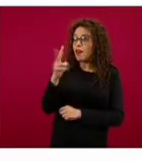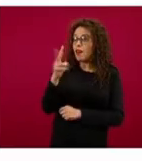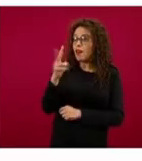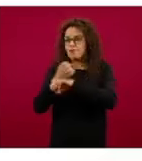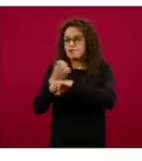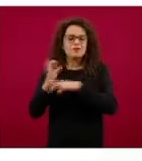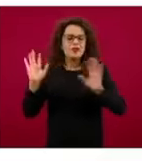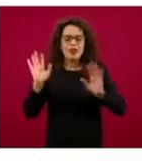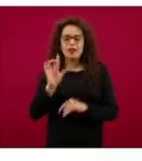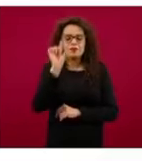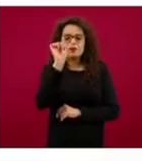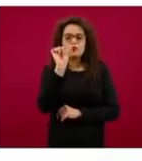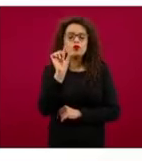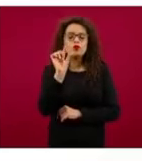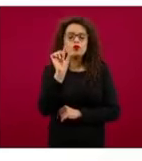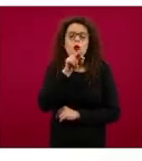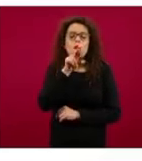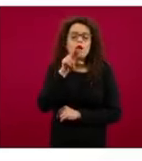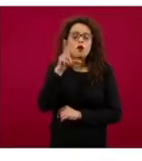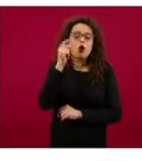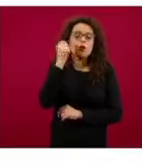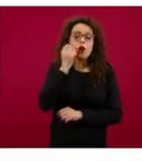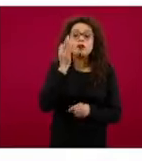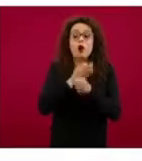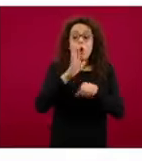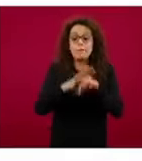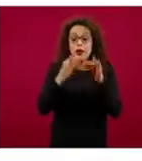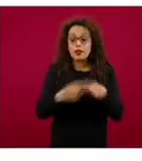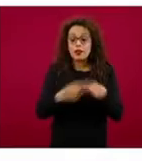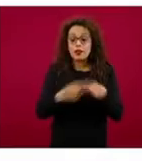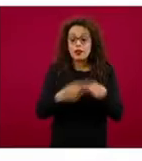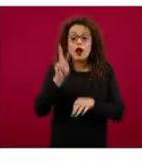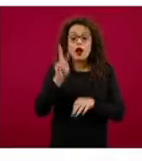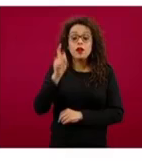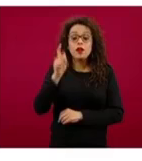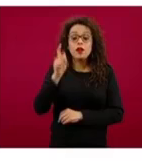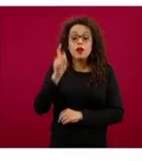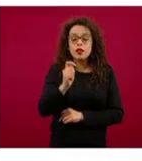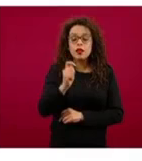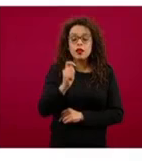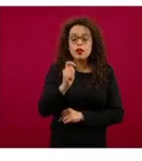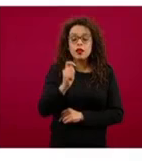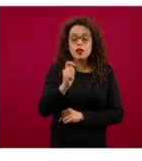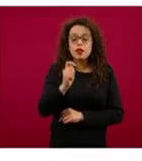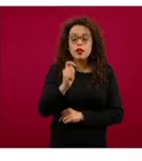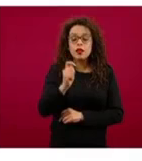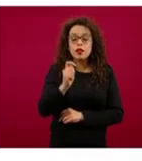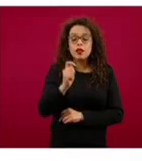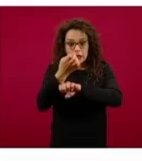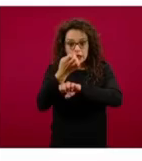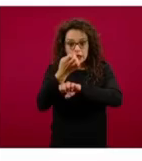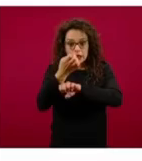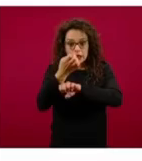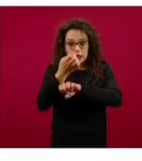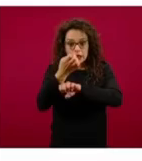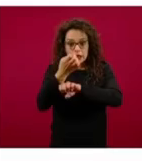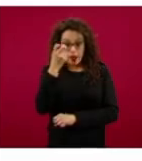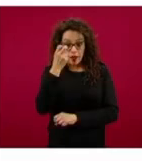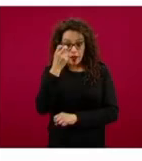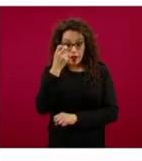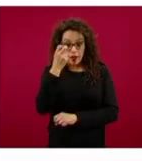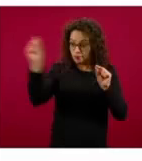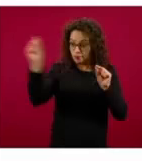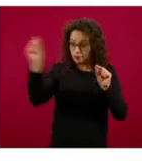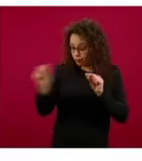que quiero que es cada una de las bolitas es una entidad federativa. Y lo que tenemos en la gráfica es el promedio de